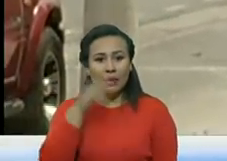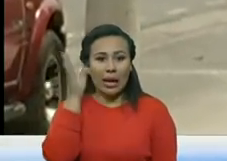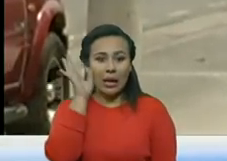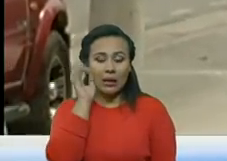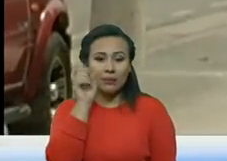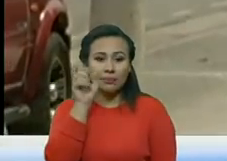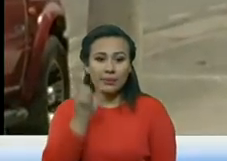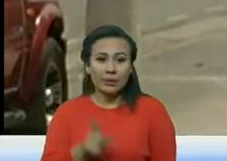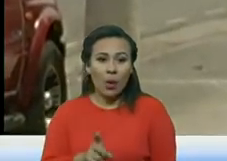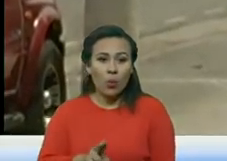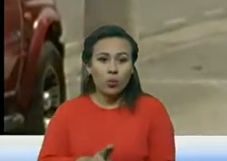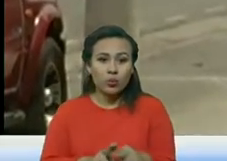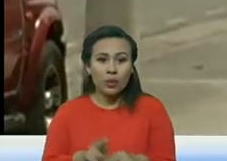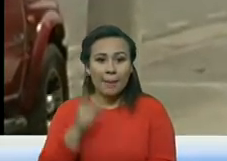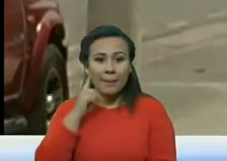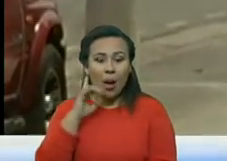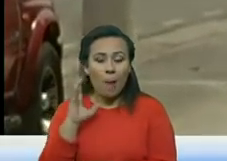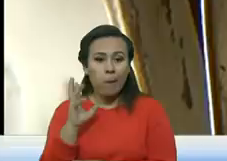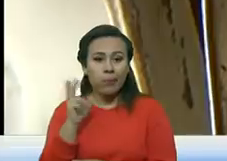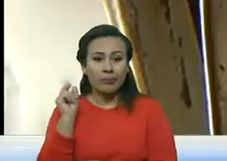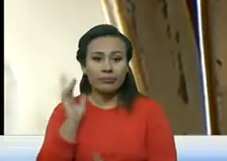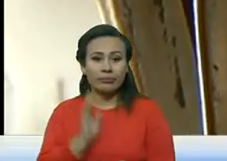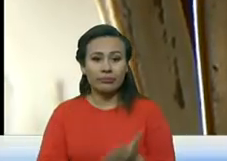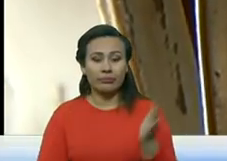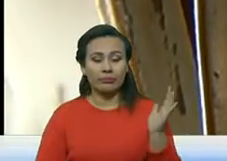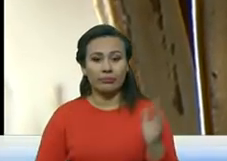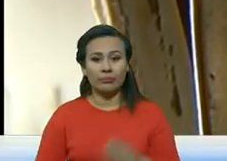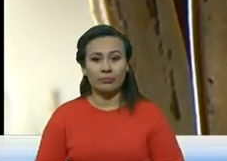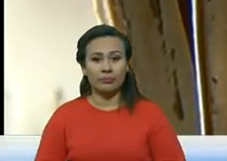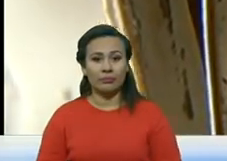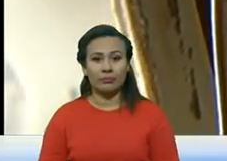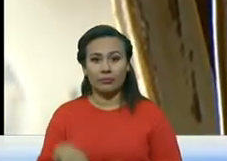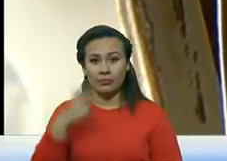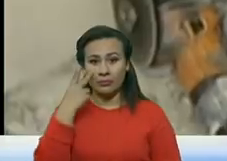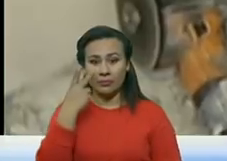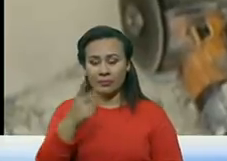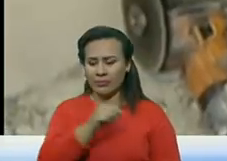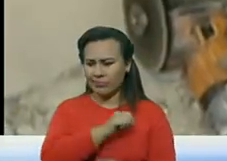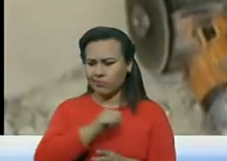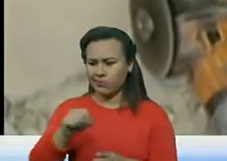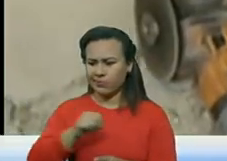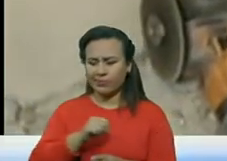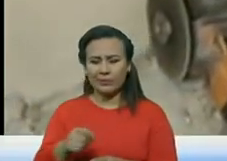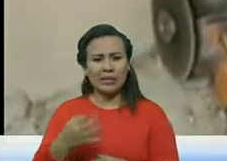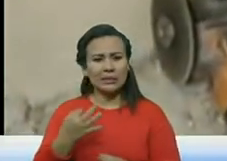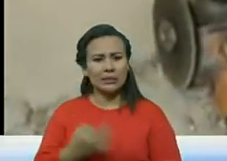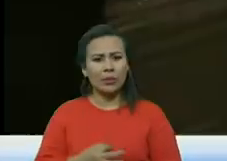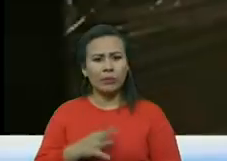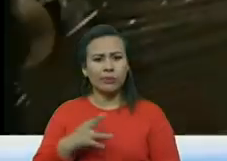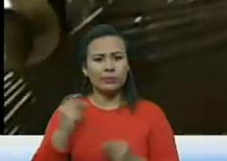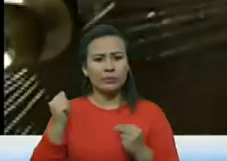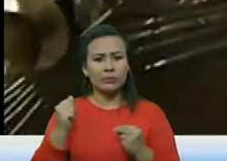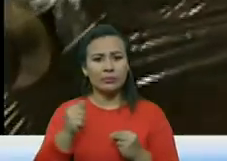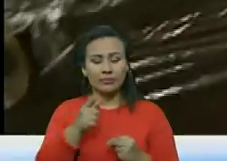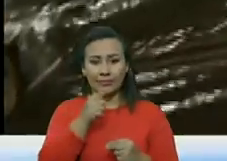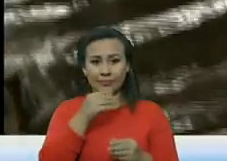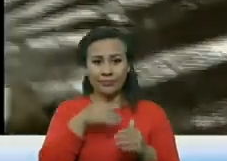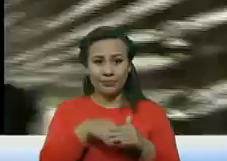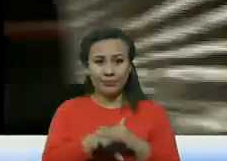utilizaron y abrieron la primera puerta. Los delincuentes violentaron todas las seguridades,